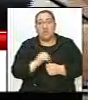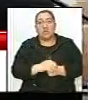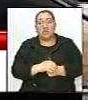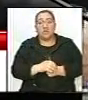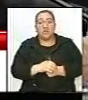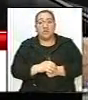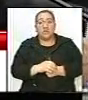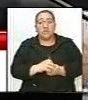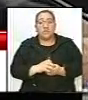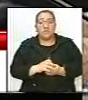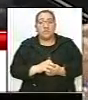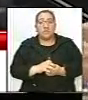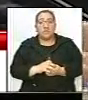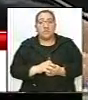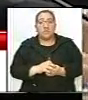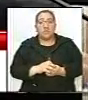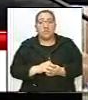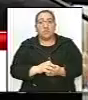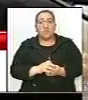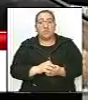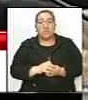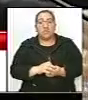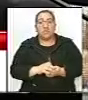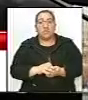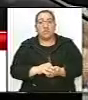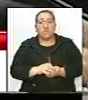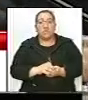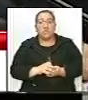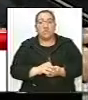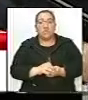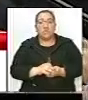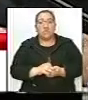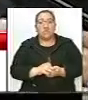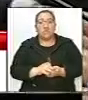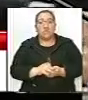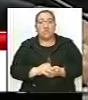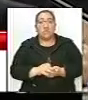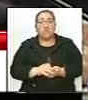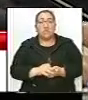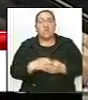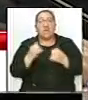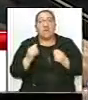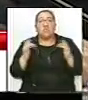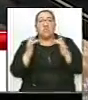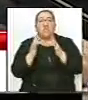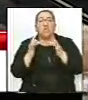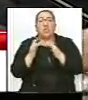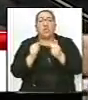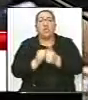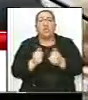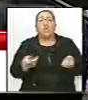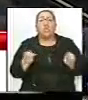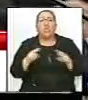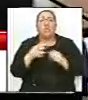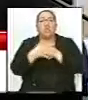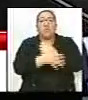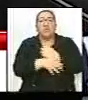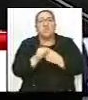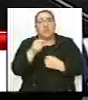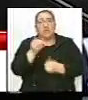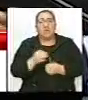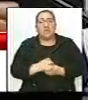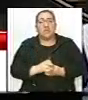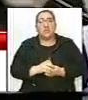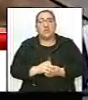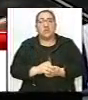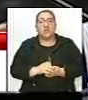están totalmente, y aquí hay un tema de fondo, ¿no? Es la vinculación con la extrema pobreza de estos señores. No tienen otra posibilidad, es cierto,